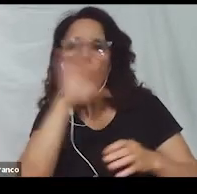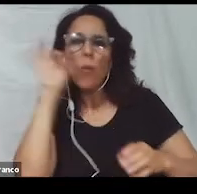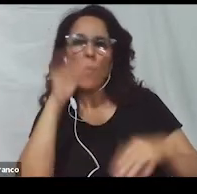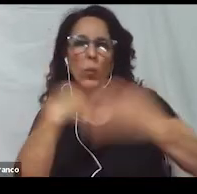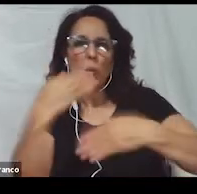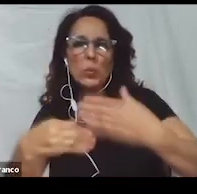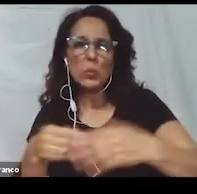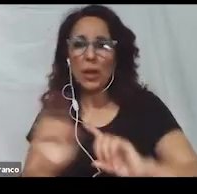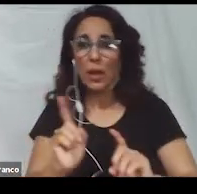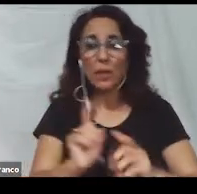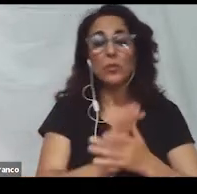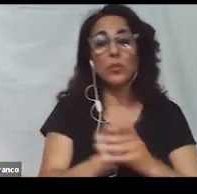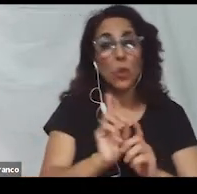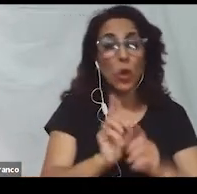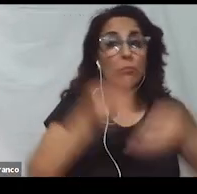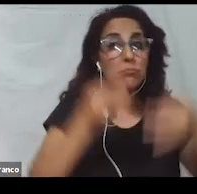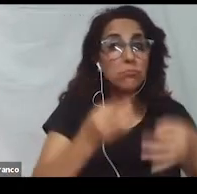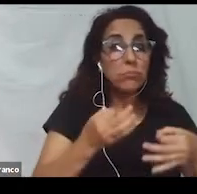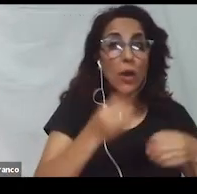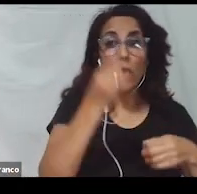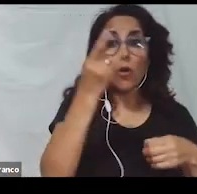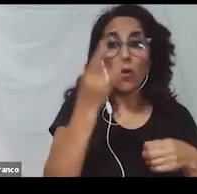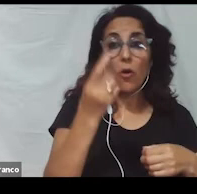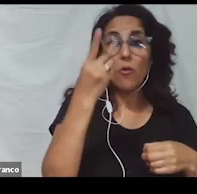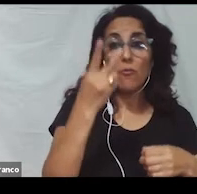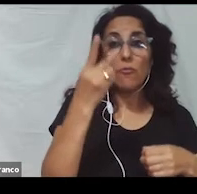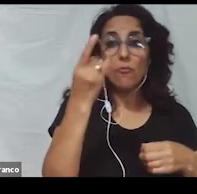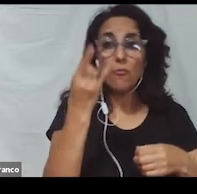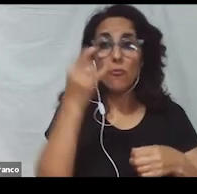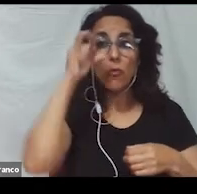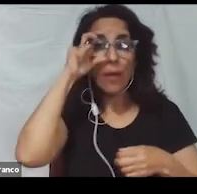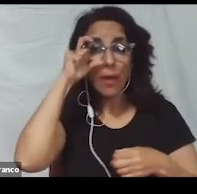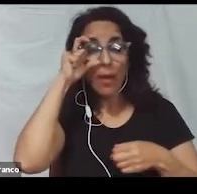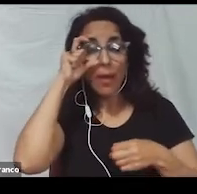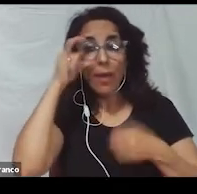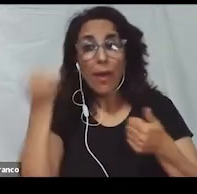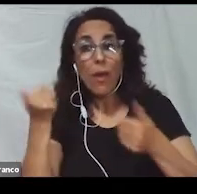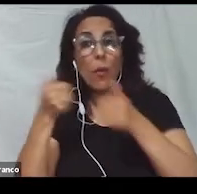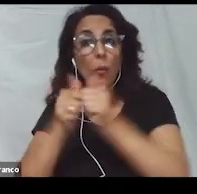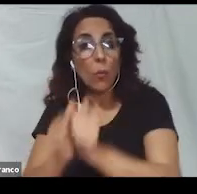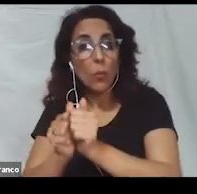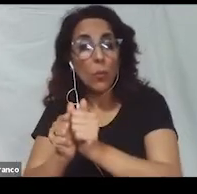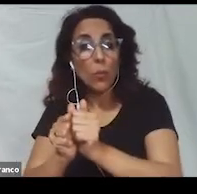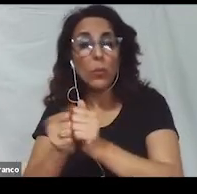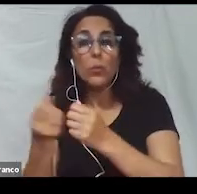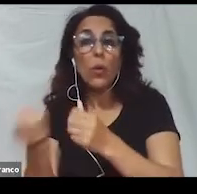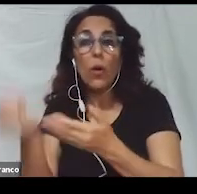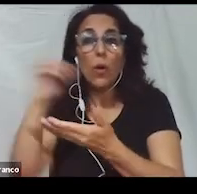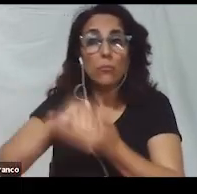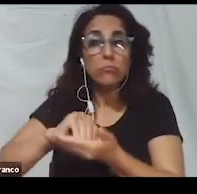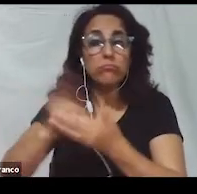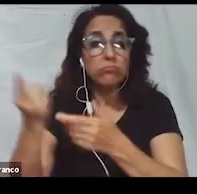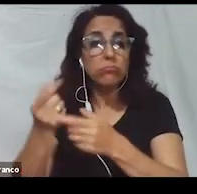ser más completos, habría que decir, voy a usar Vue con o combinado con esta librería de